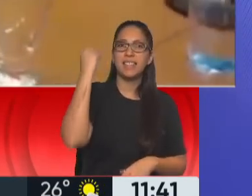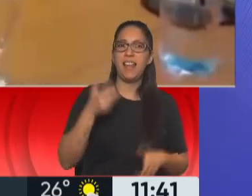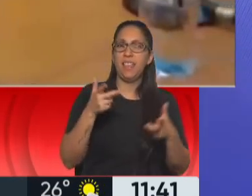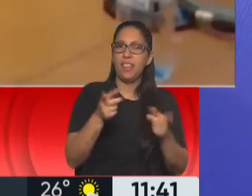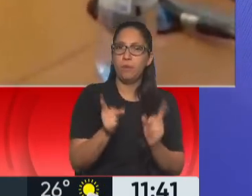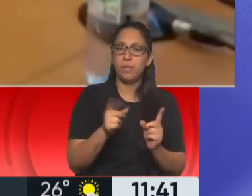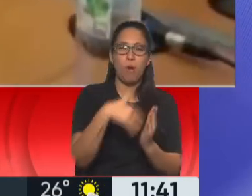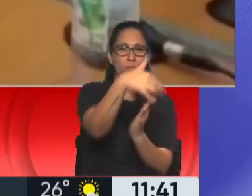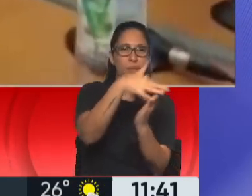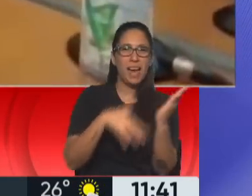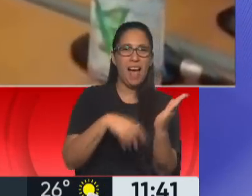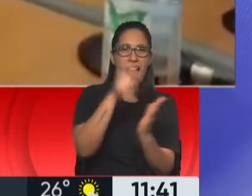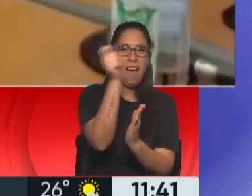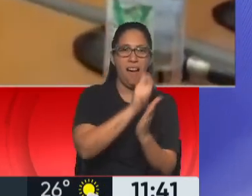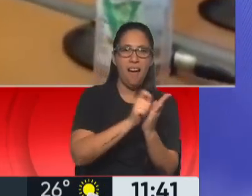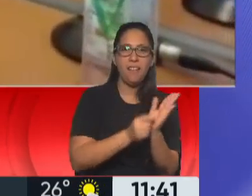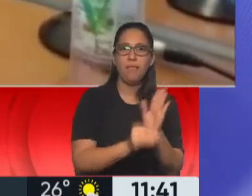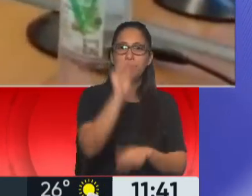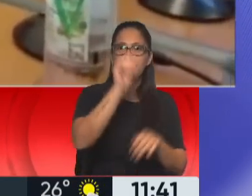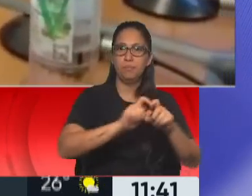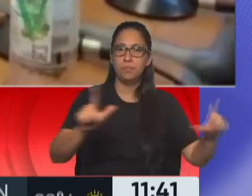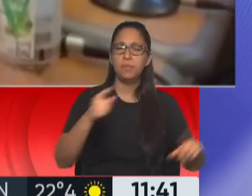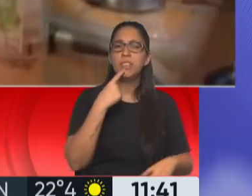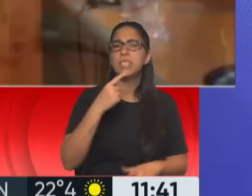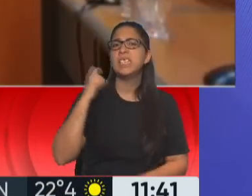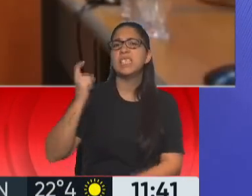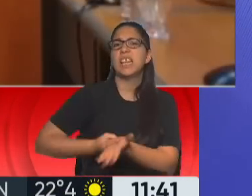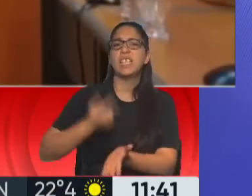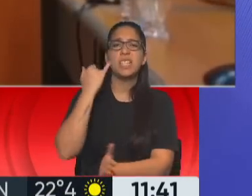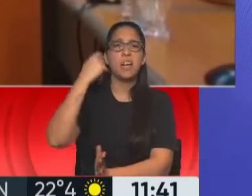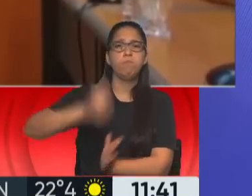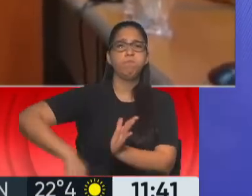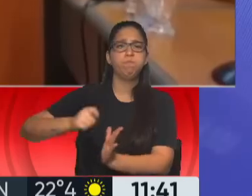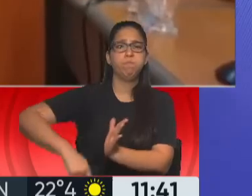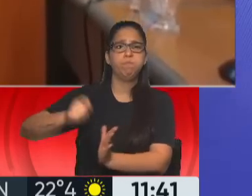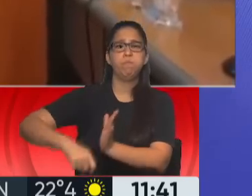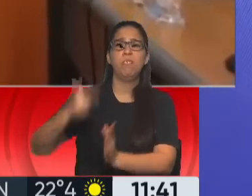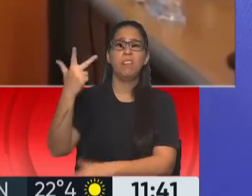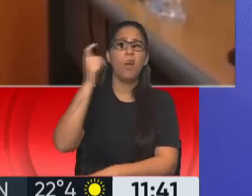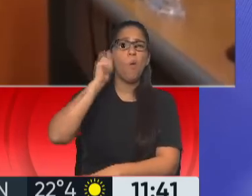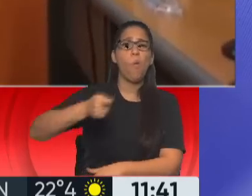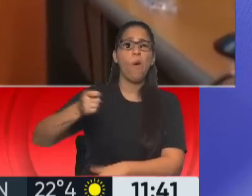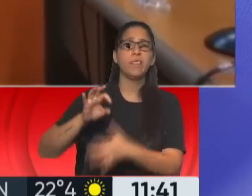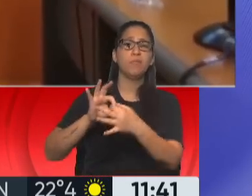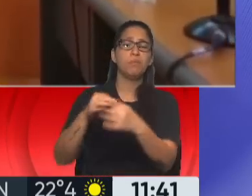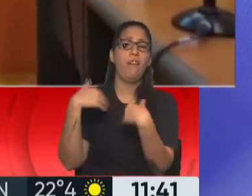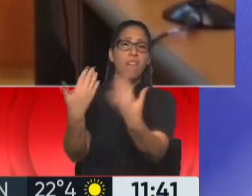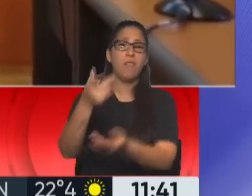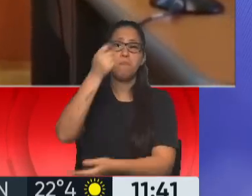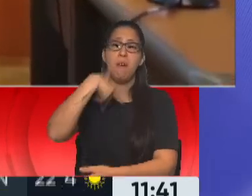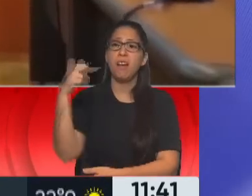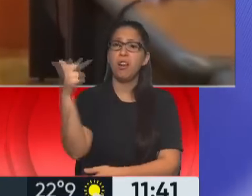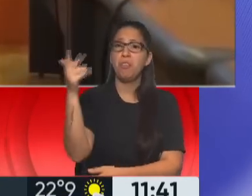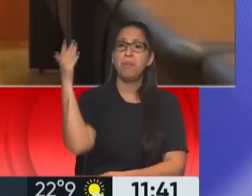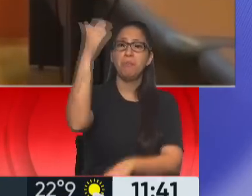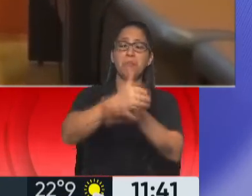en la carta que presentó cuando dijo, bueno, la sentencia ya está firmada, son 3 jueces macristas que iban con él a jugar al